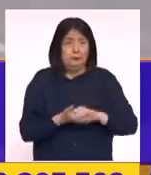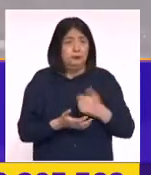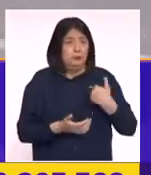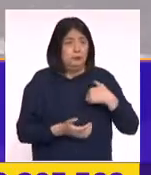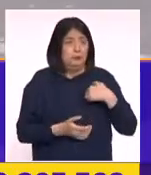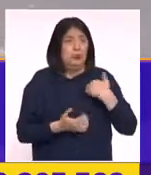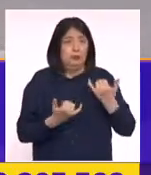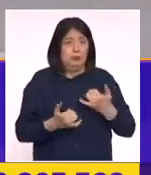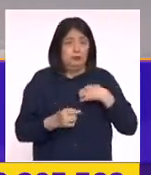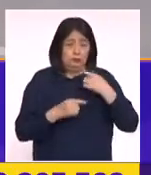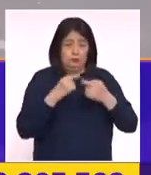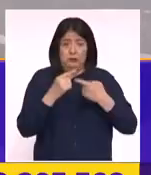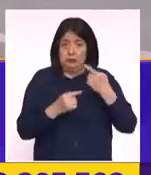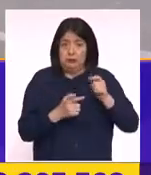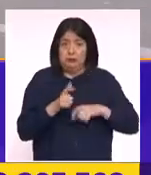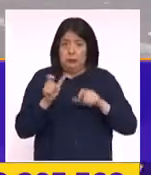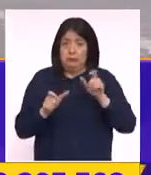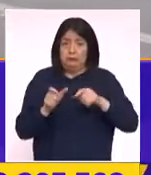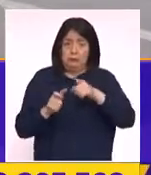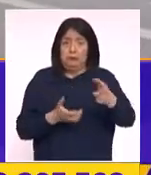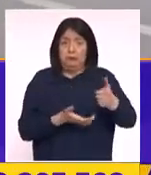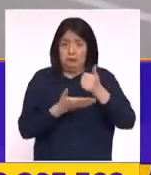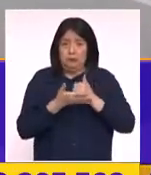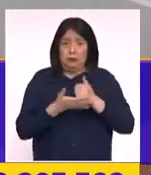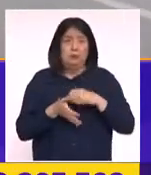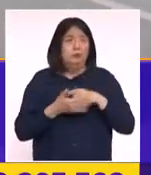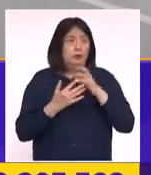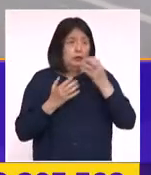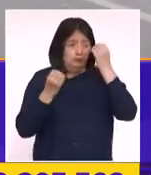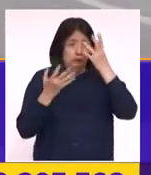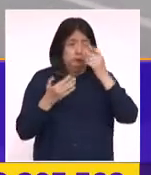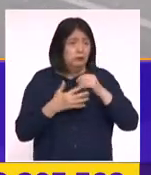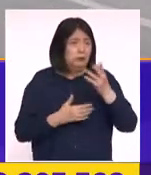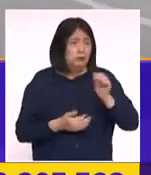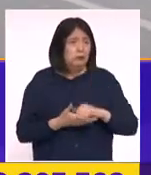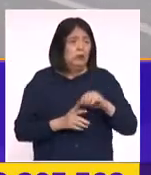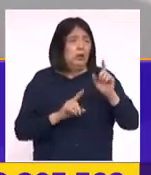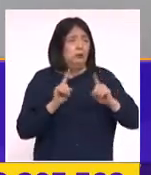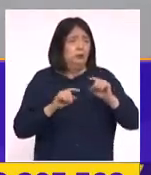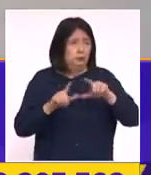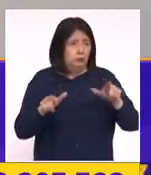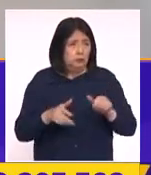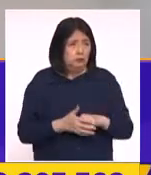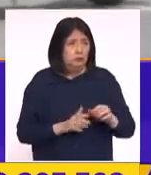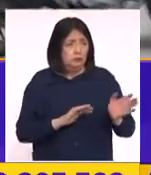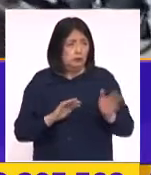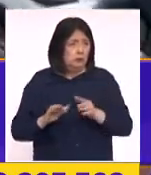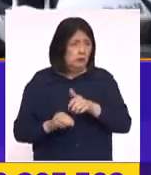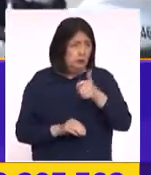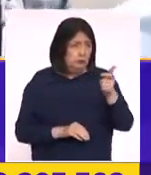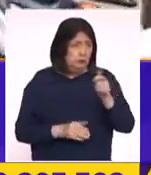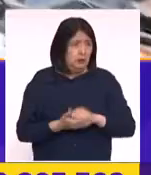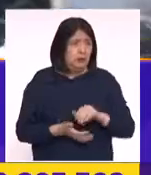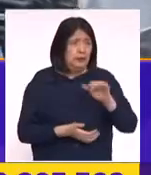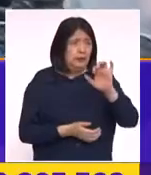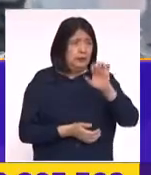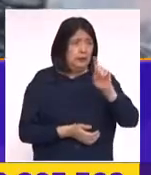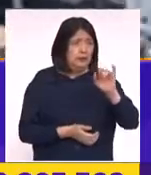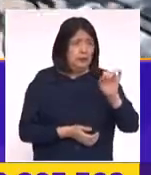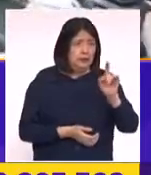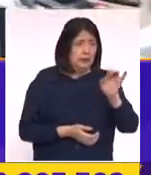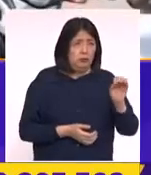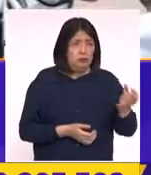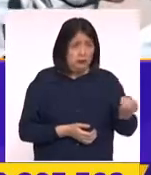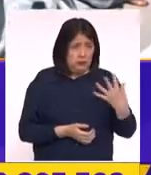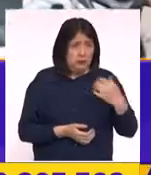estamos contando cómo desde la ciudadanía nos ayudan con la cobertura, reportándonos algunos puntos. Mira, Fátima, Eliseo Aquino Curi